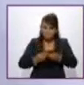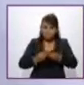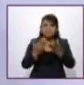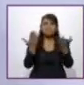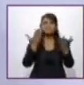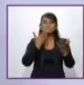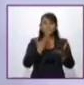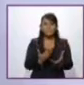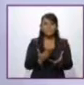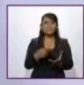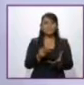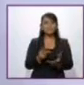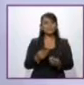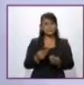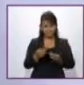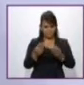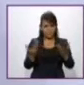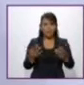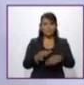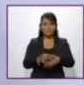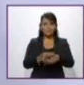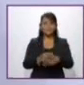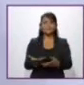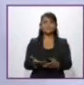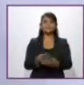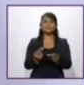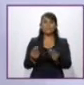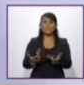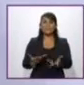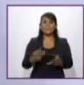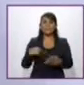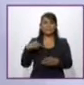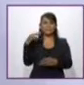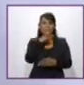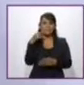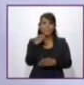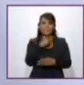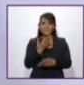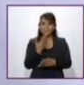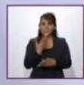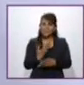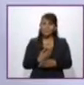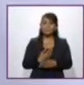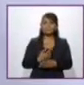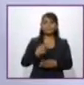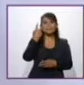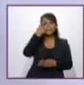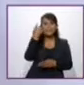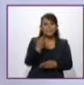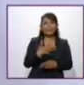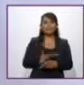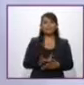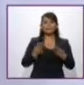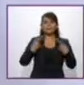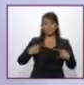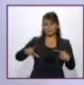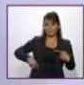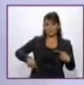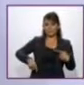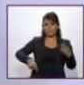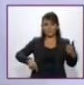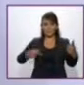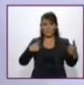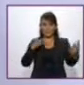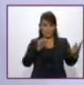hacer, porque se ha demostrado que digitalizar trámites evita que el proveedor y el gobernante tengan